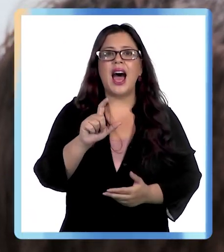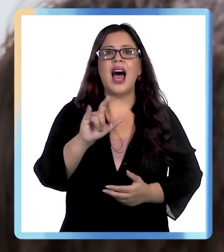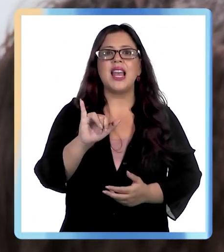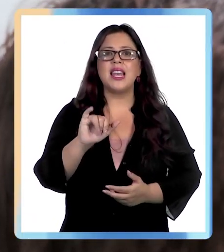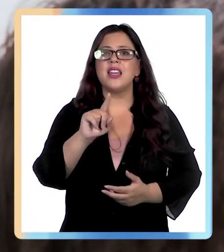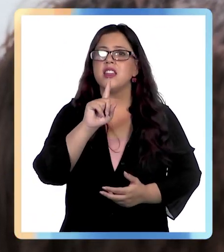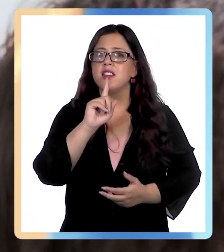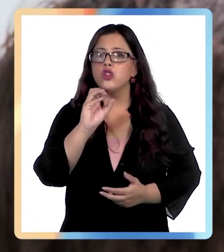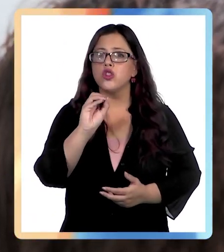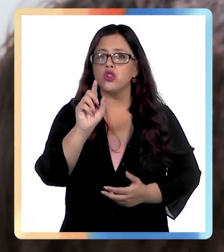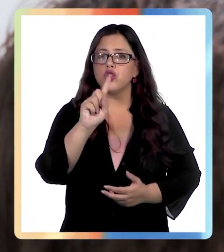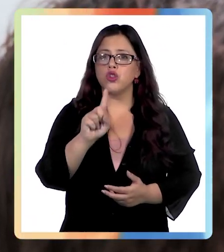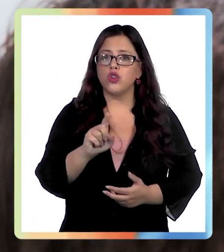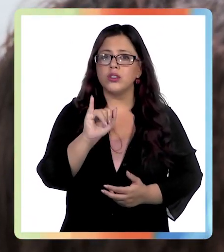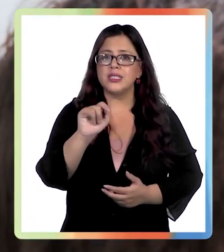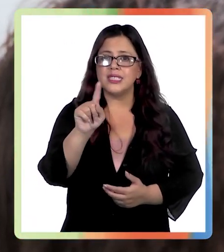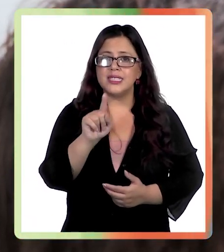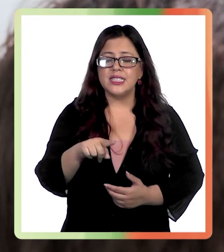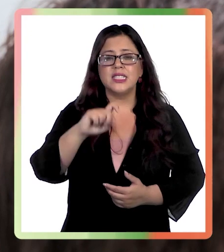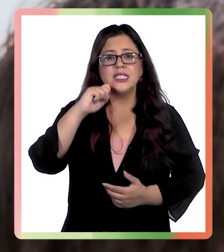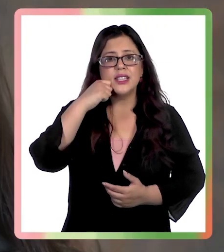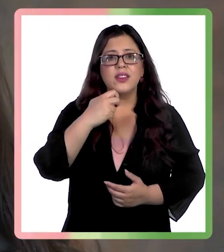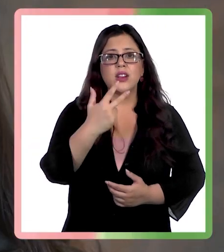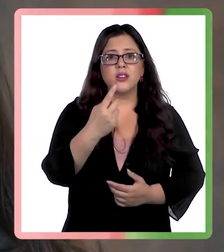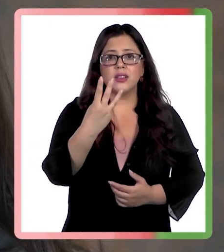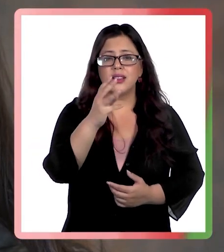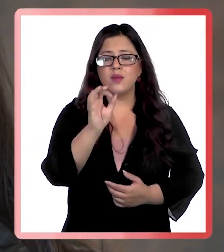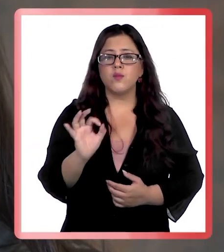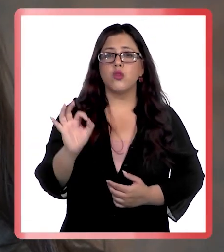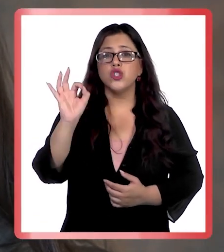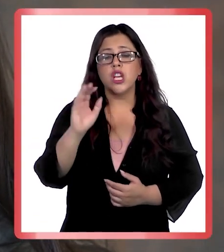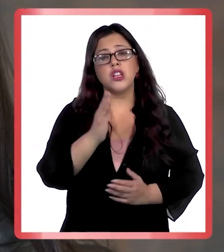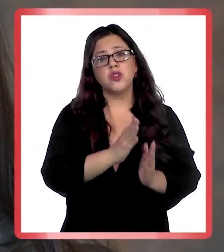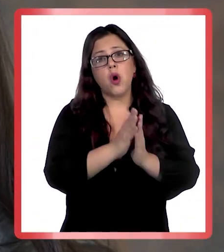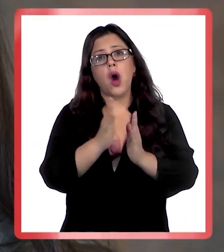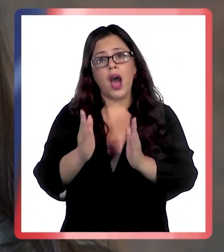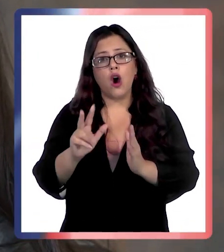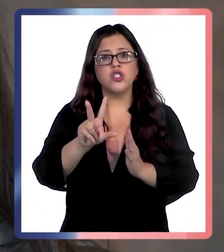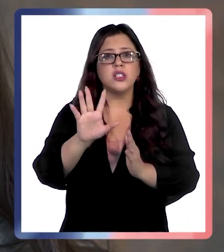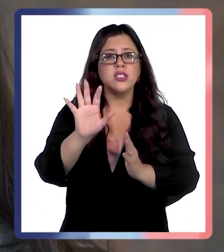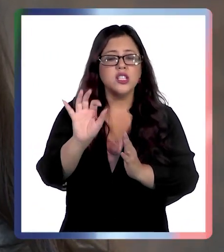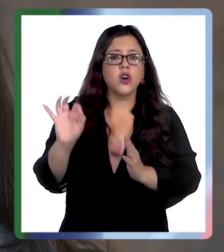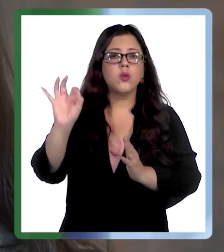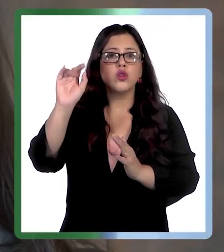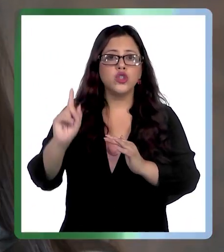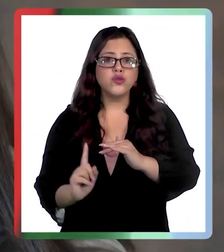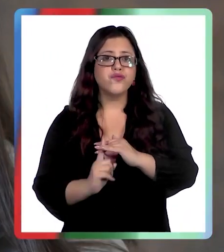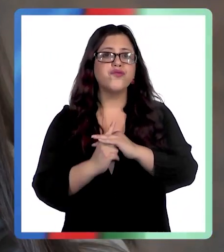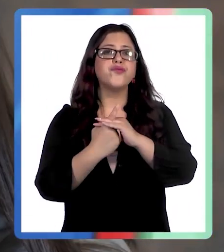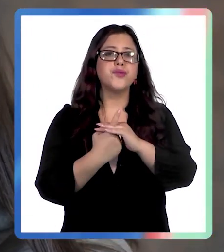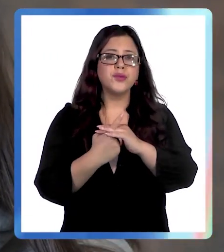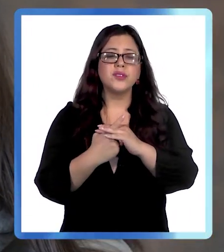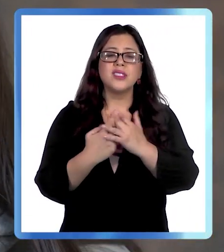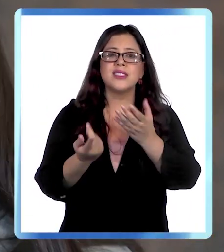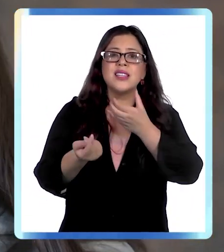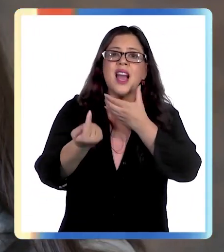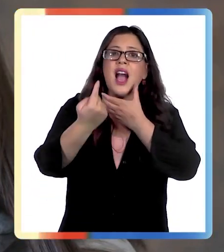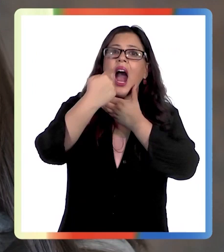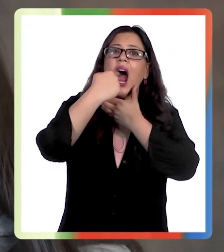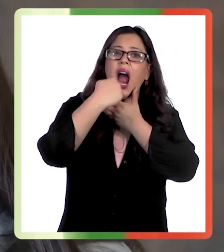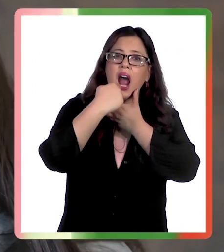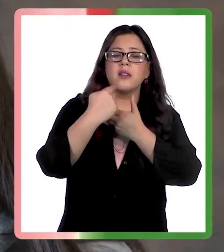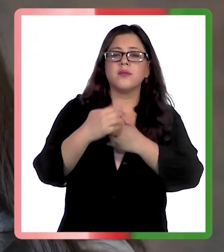la litosis que en este caso es en un 83 por 85 por de origen